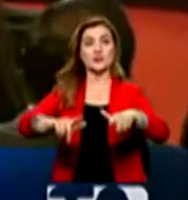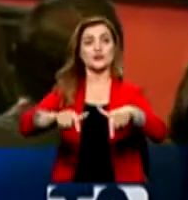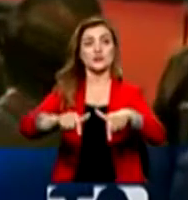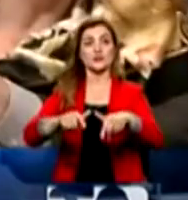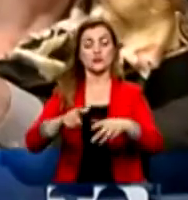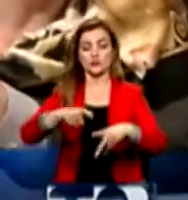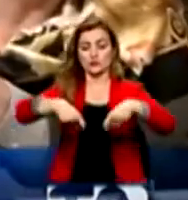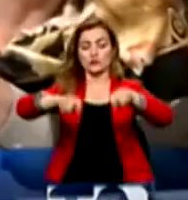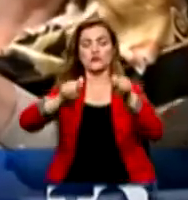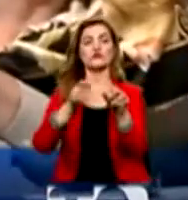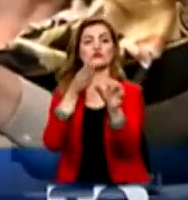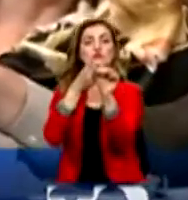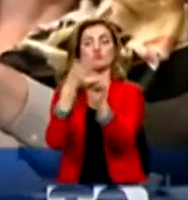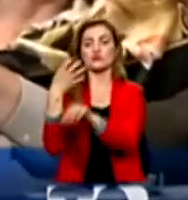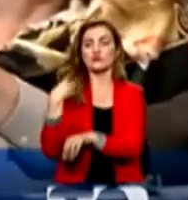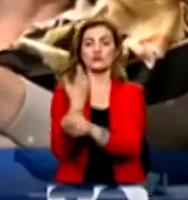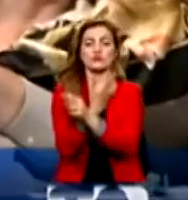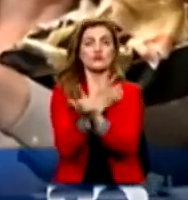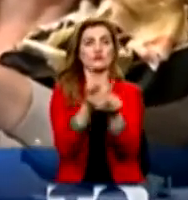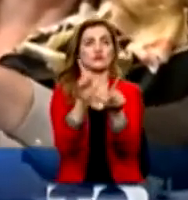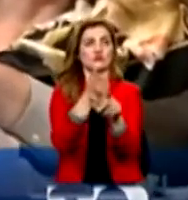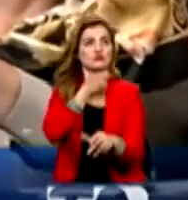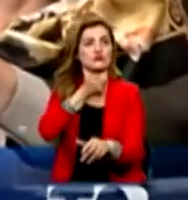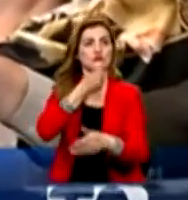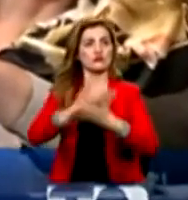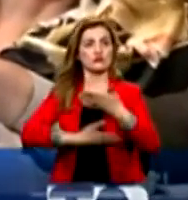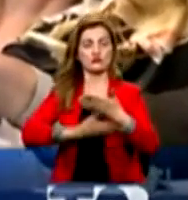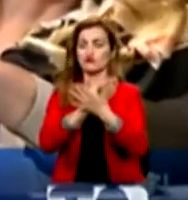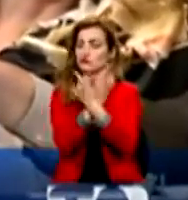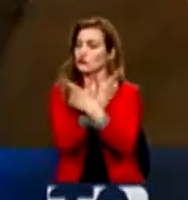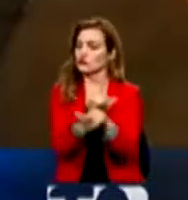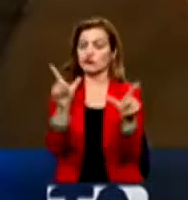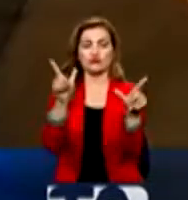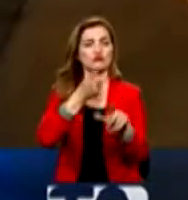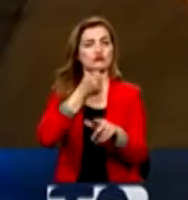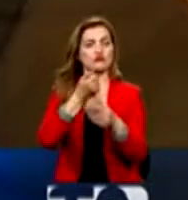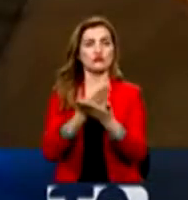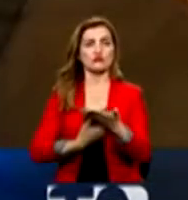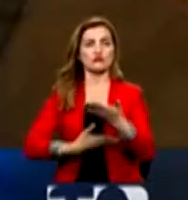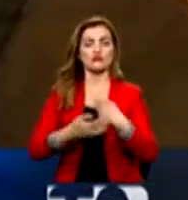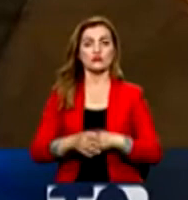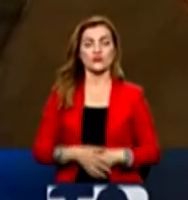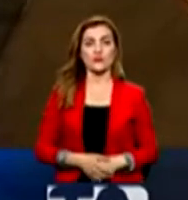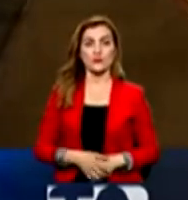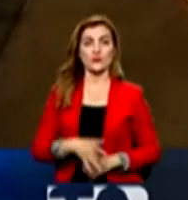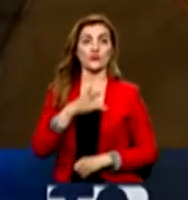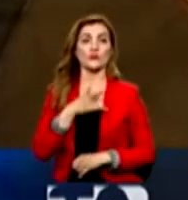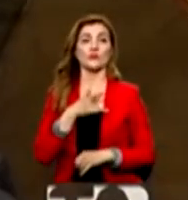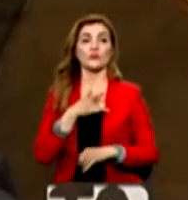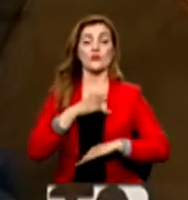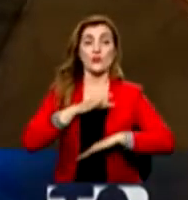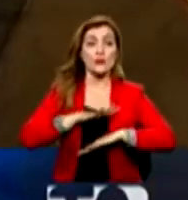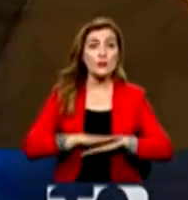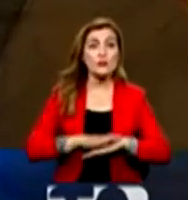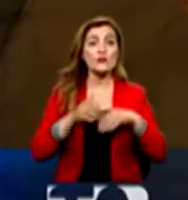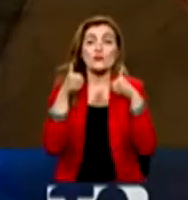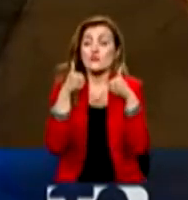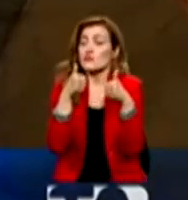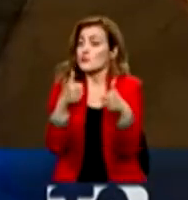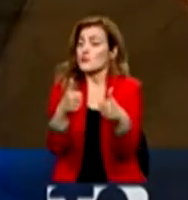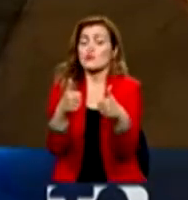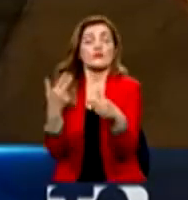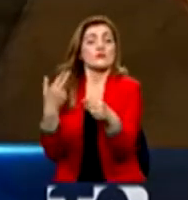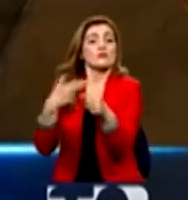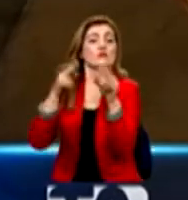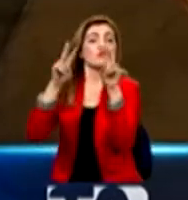busca garantizar la libertad de expresión y de prensa. Nos sentimos muy complacidos de adherir al espíritu libertario